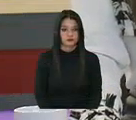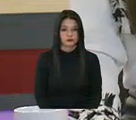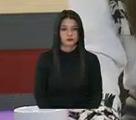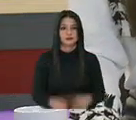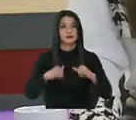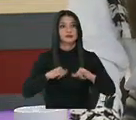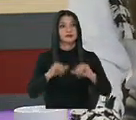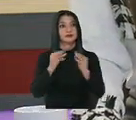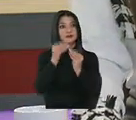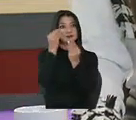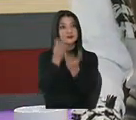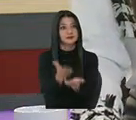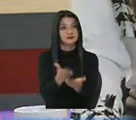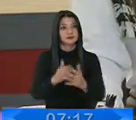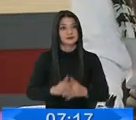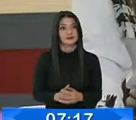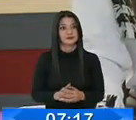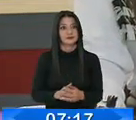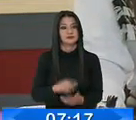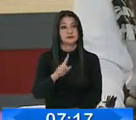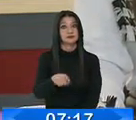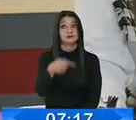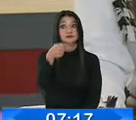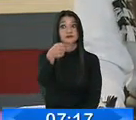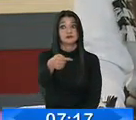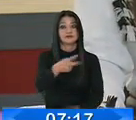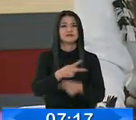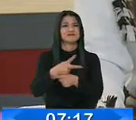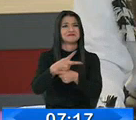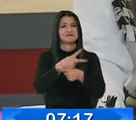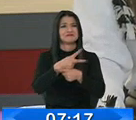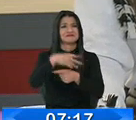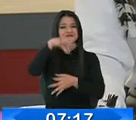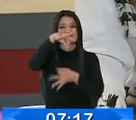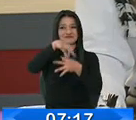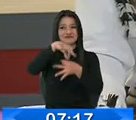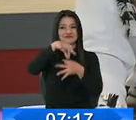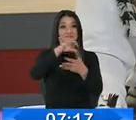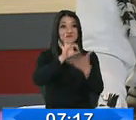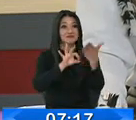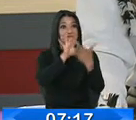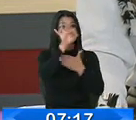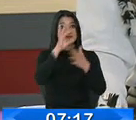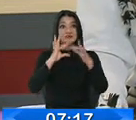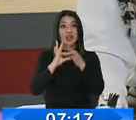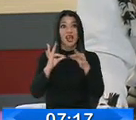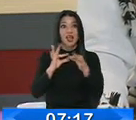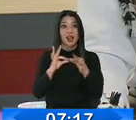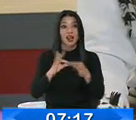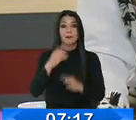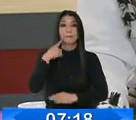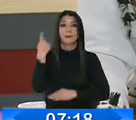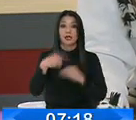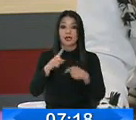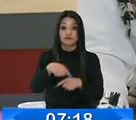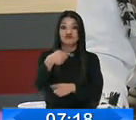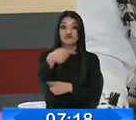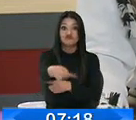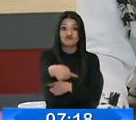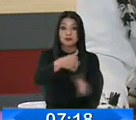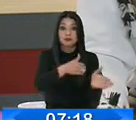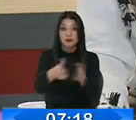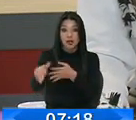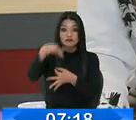Seguimos con más información. En los próximos días, el Pleno del Consejo Nacional Electoral prevé aprobar el texto para declarar el periodo de elecciones y